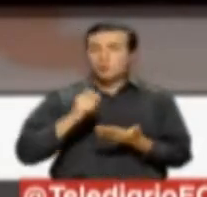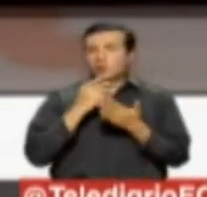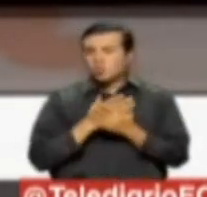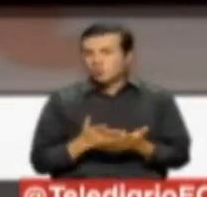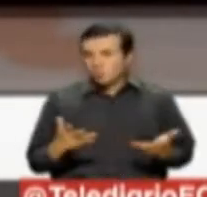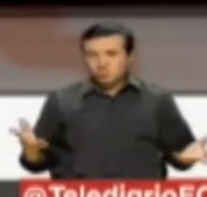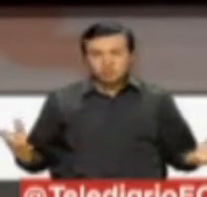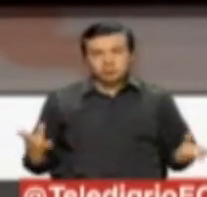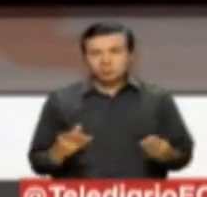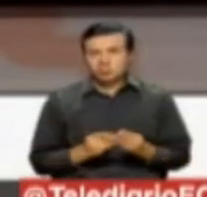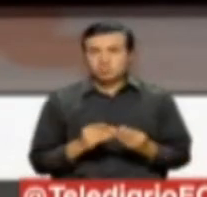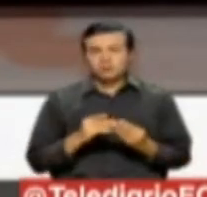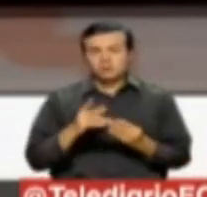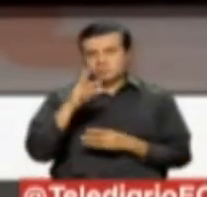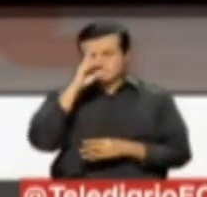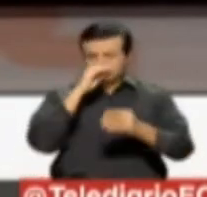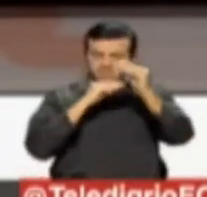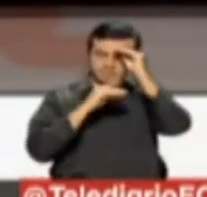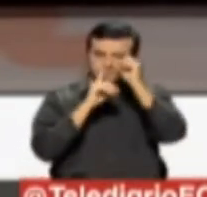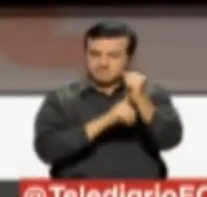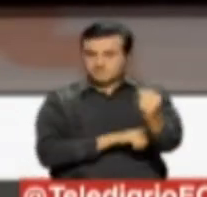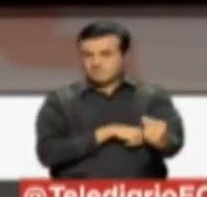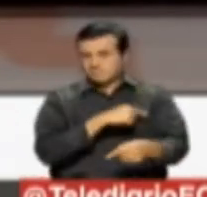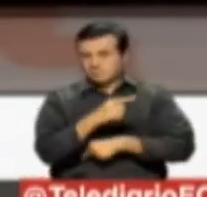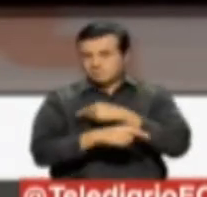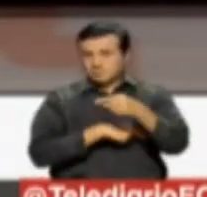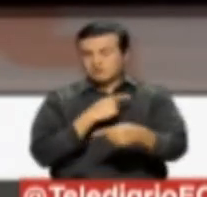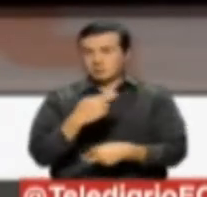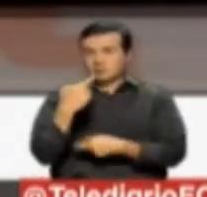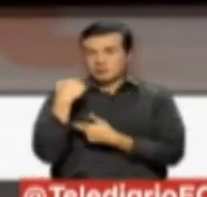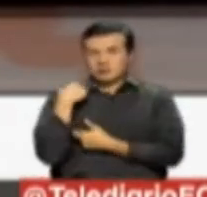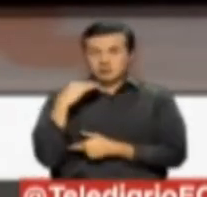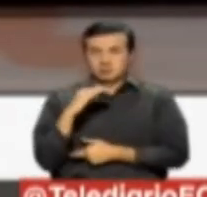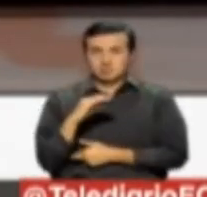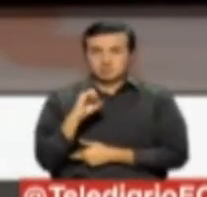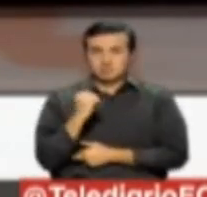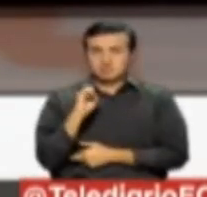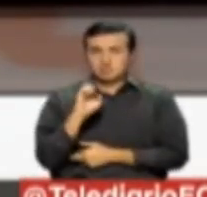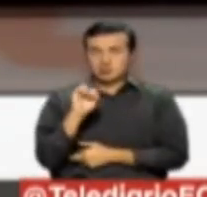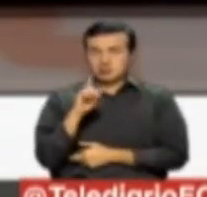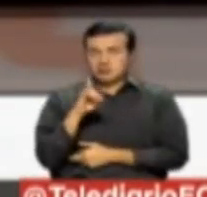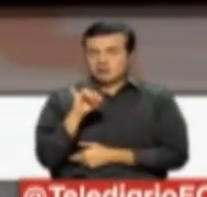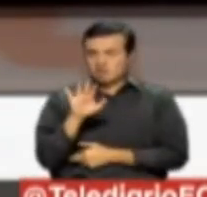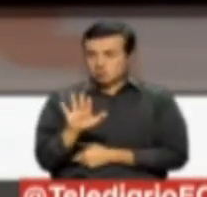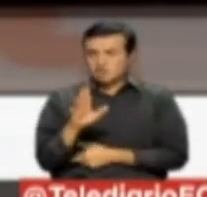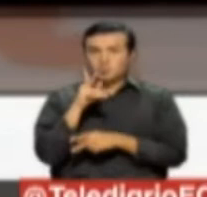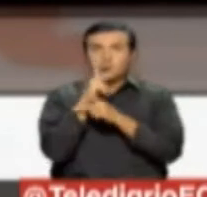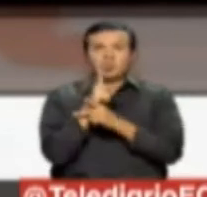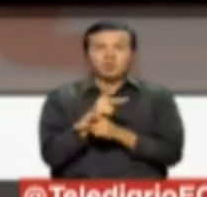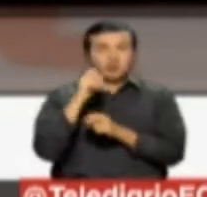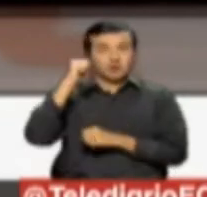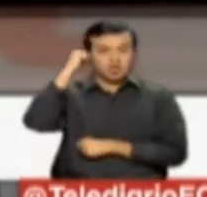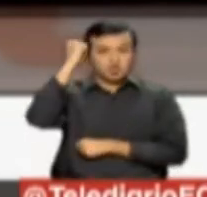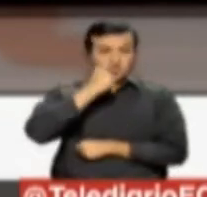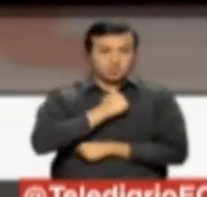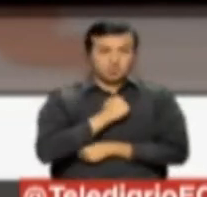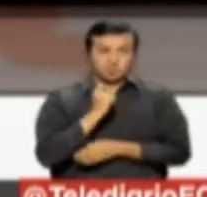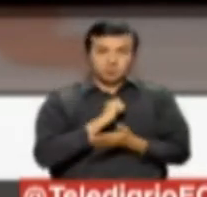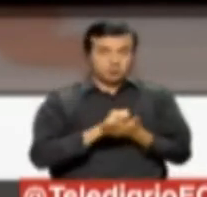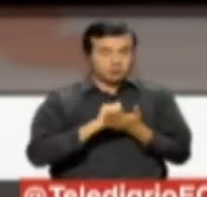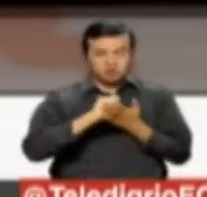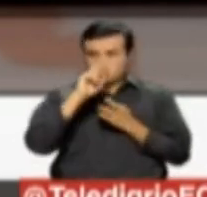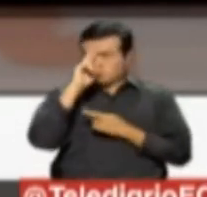conocimientos tradicionales que es una de las nuevas competencias que ahora tienes a nadie observancia es decir la protección de los derechos de propiedad intelectual